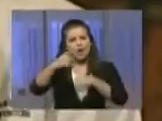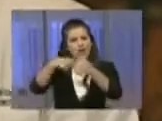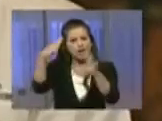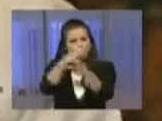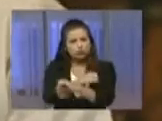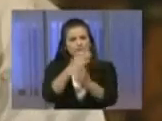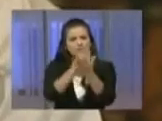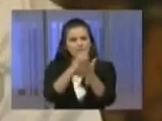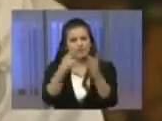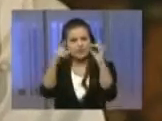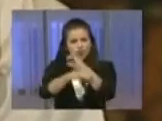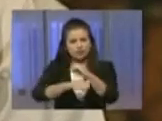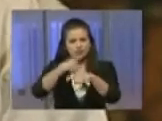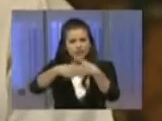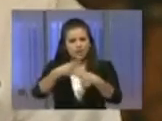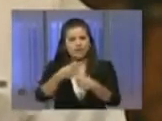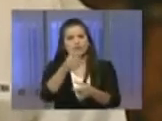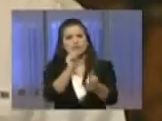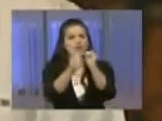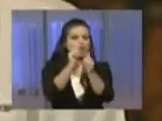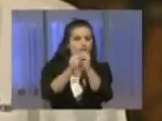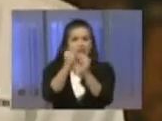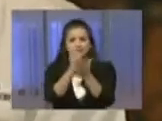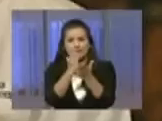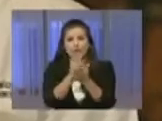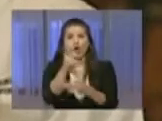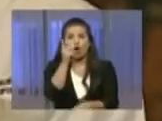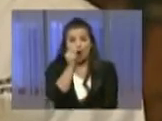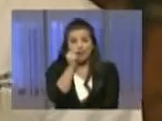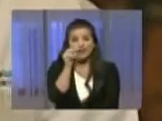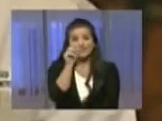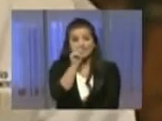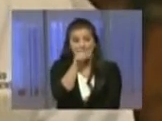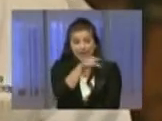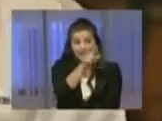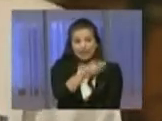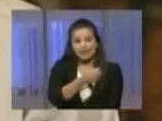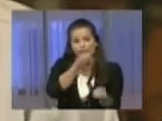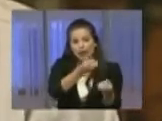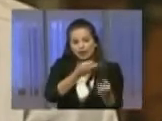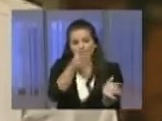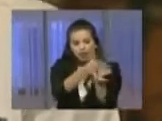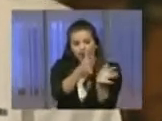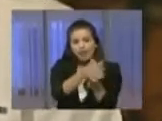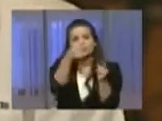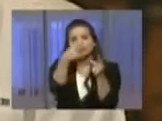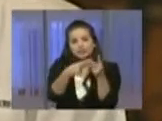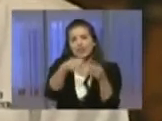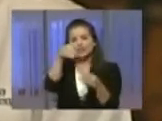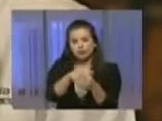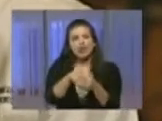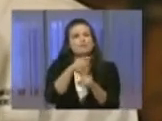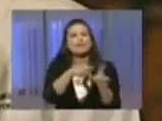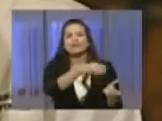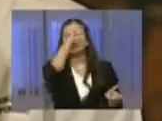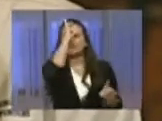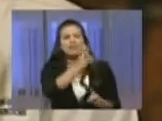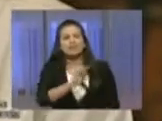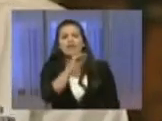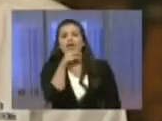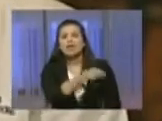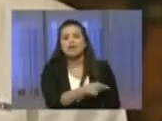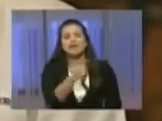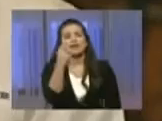trasiego de bebidas espirituosas sente le explica lo que sabe de las elecciones que es nada sente es el responsable del 28